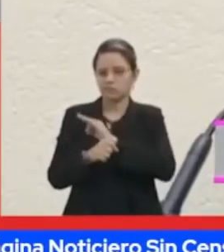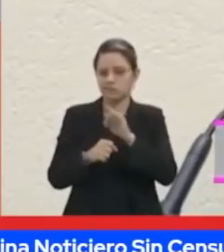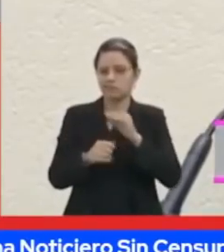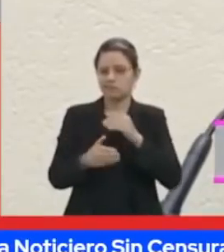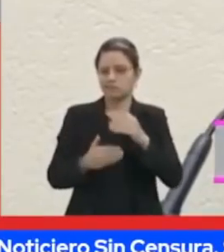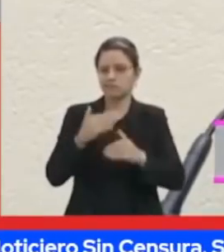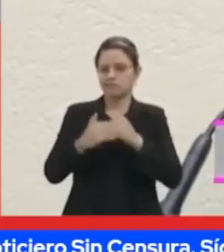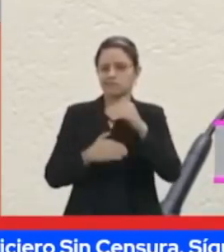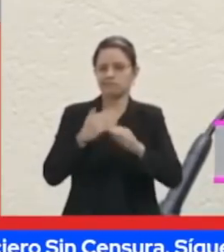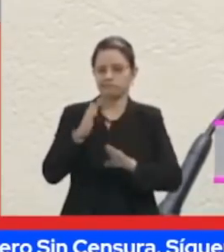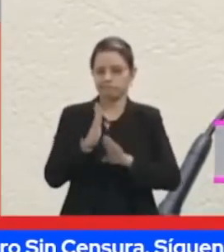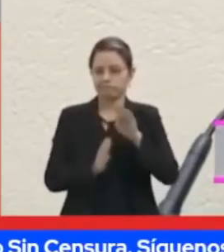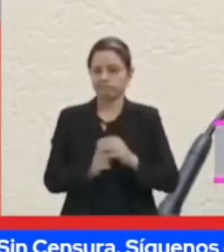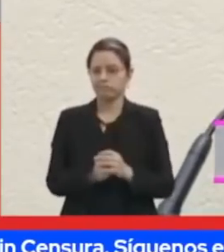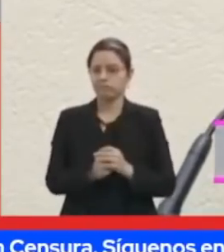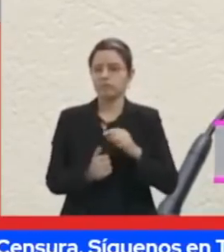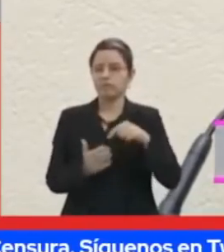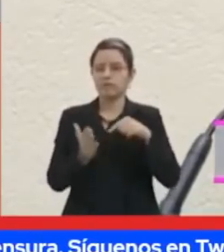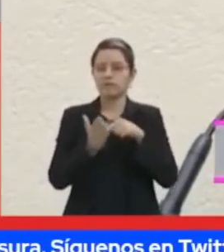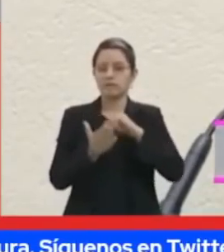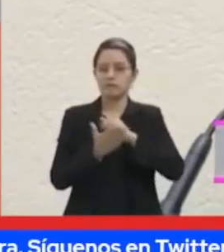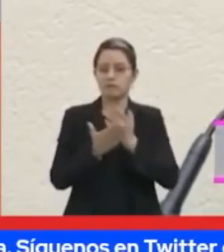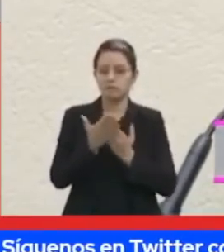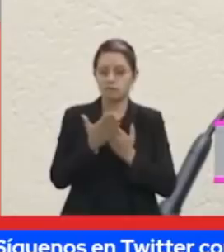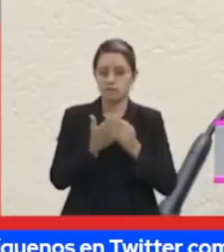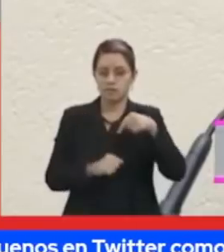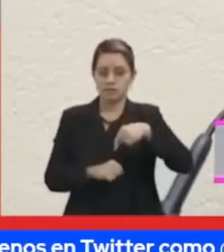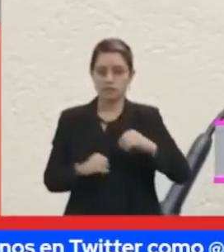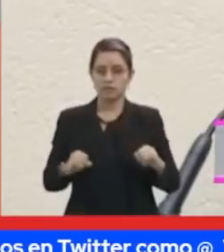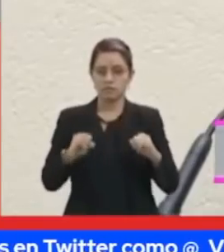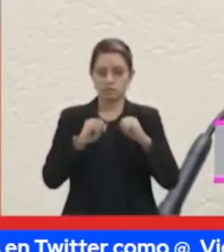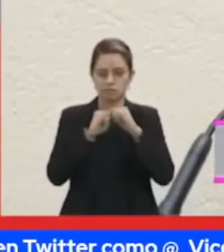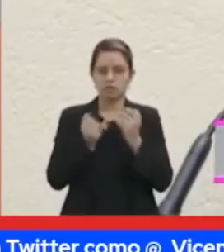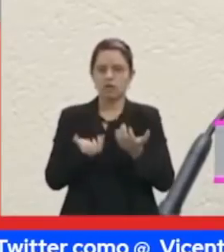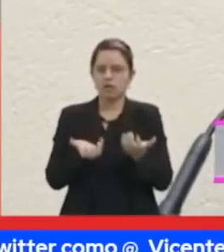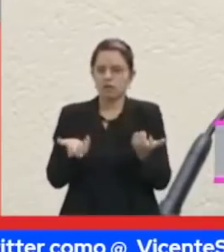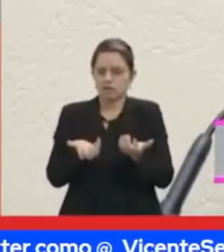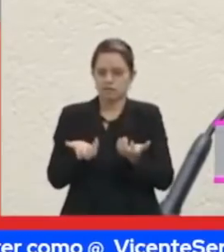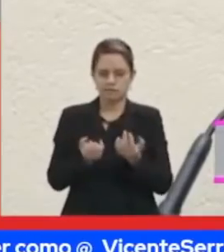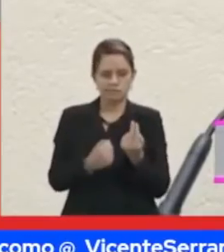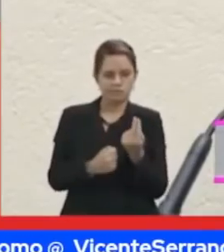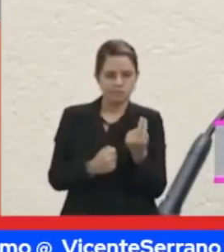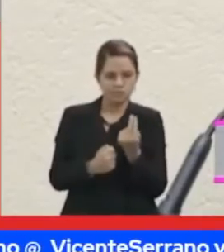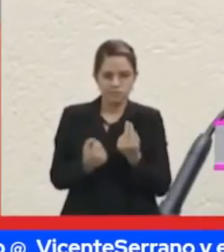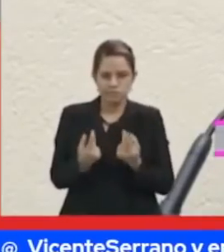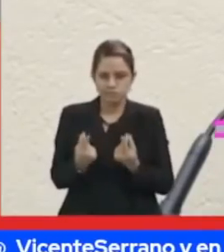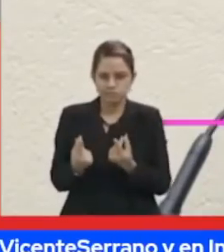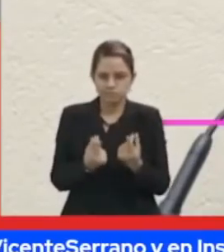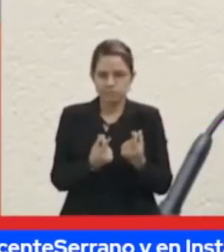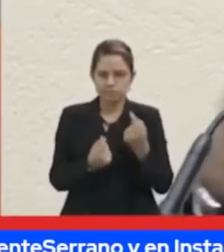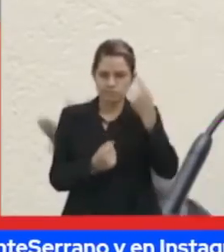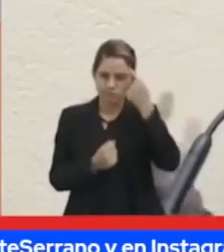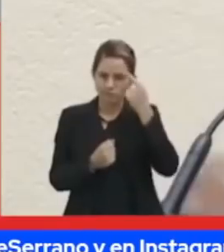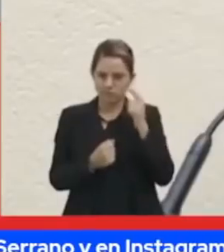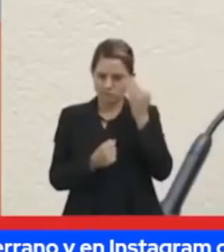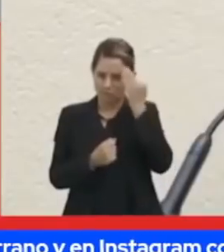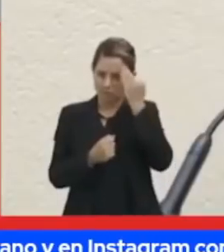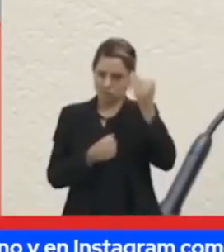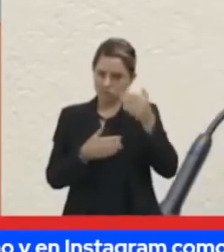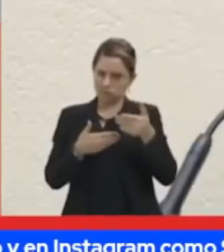puerto como este informe da cuenta este instituto no solamente ha tomado las acciones pertinentes para que dada la estrecha este